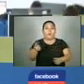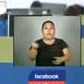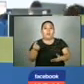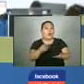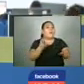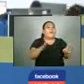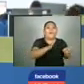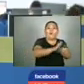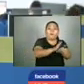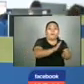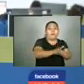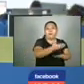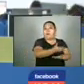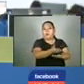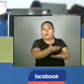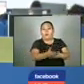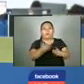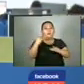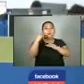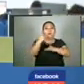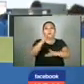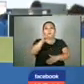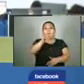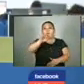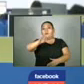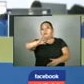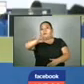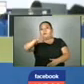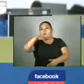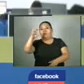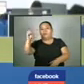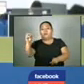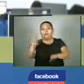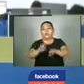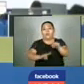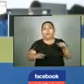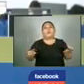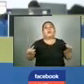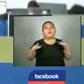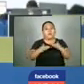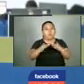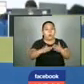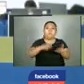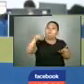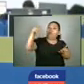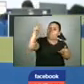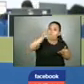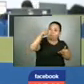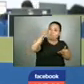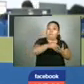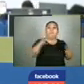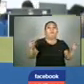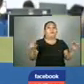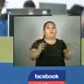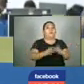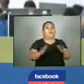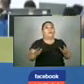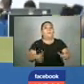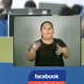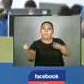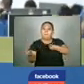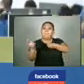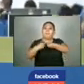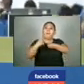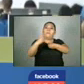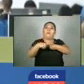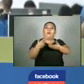semilla, hasta 10 mil dólares de capital semilla y por supuesto acompañado de formación, capacitación, gracias a todos los aliados